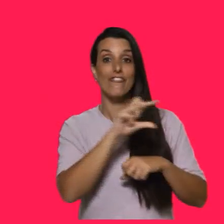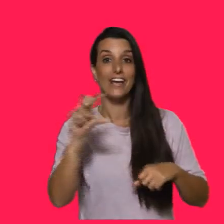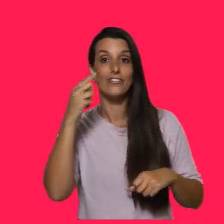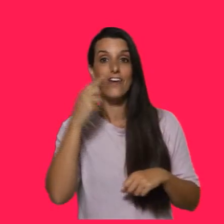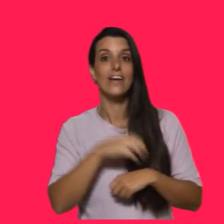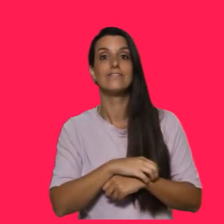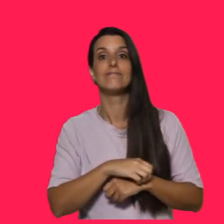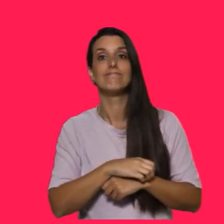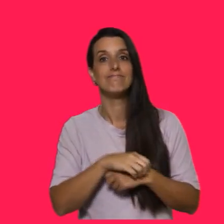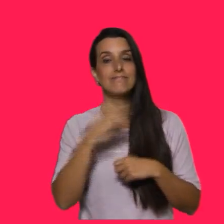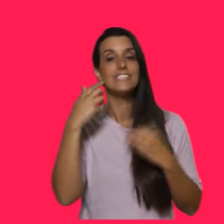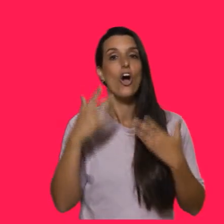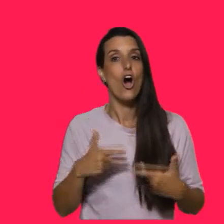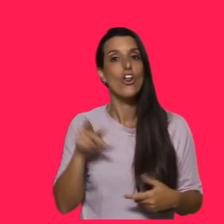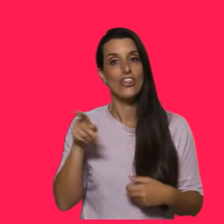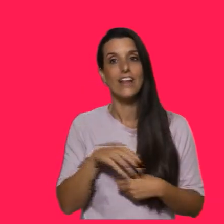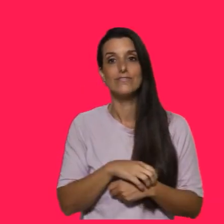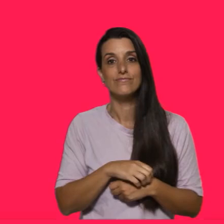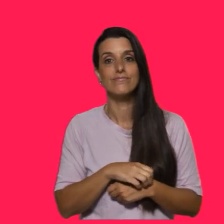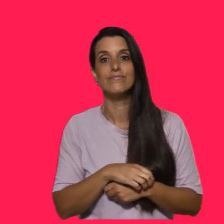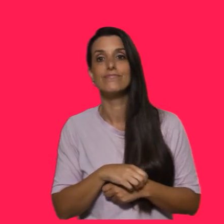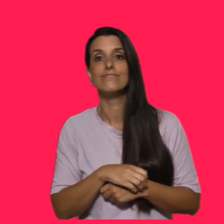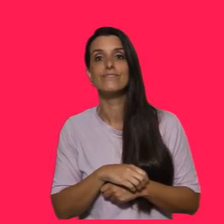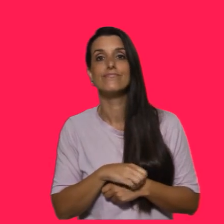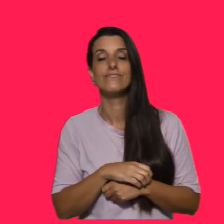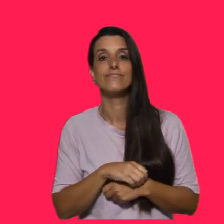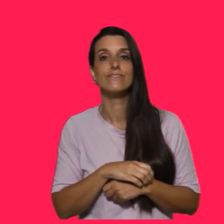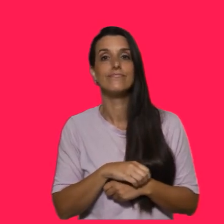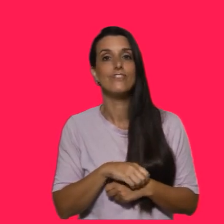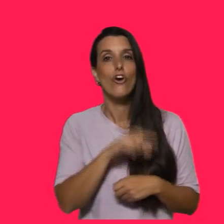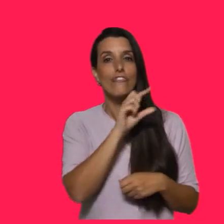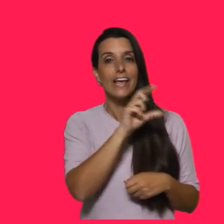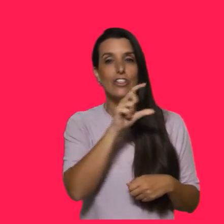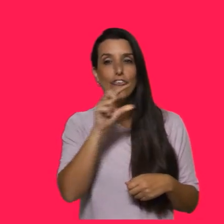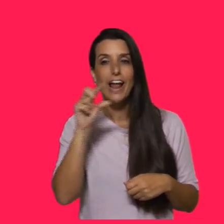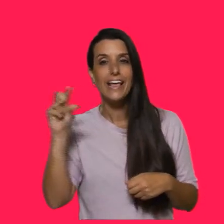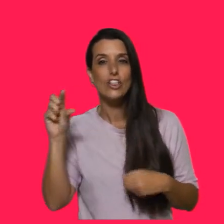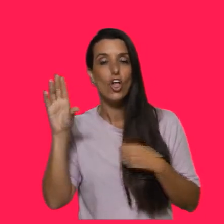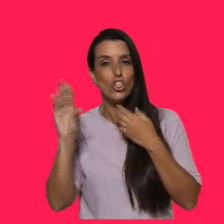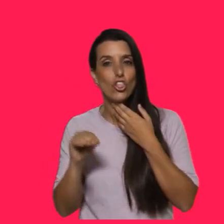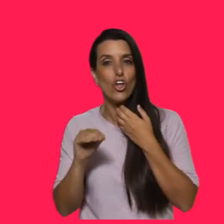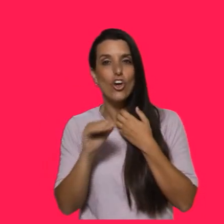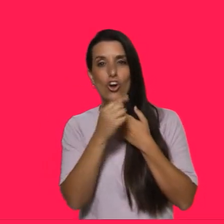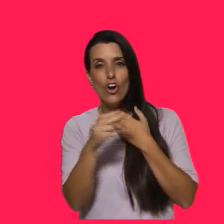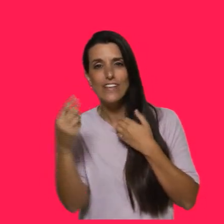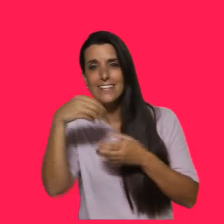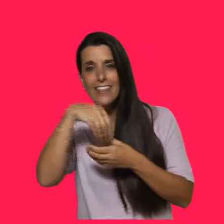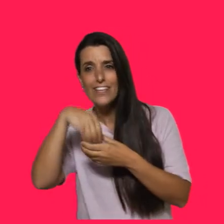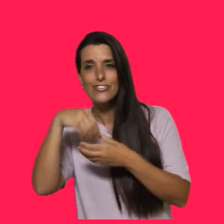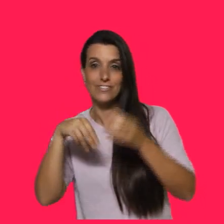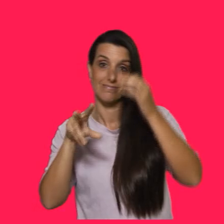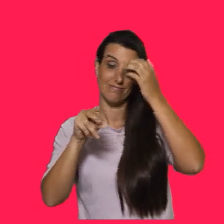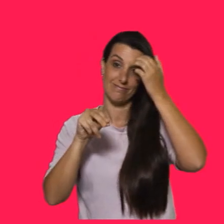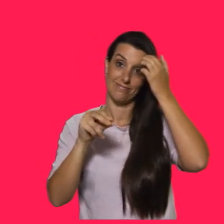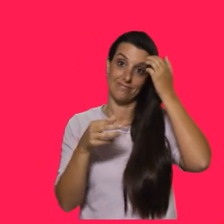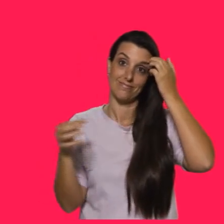A ver. ¿Les parece? Miren el orden del cual nos hablaba este televidente. Miren todos esos frasquitos, y todos con cosas. No, eso